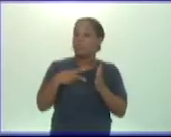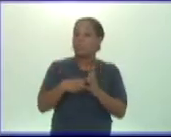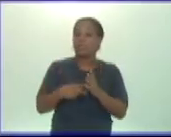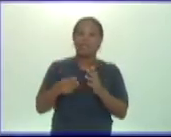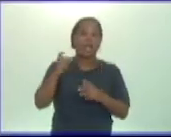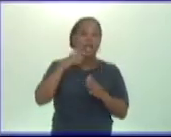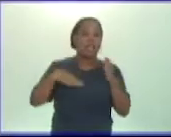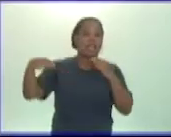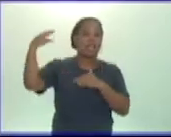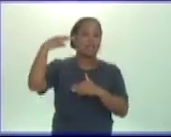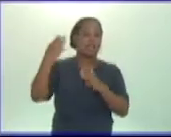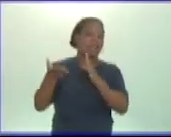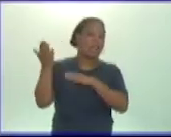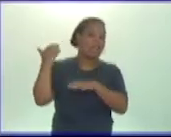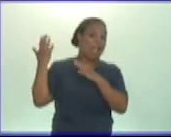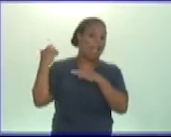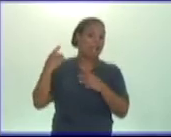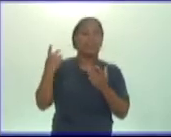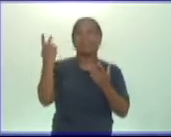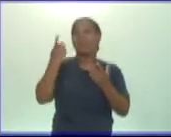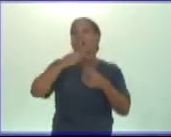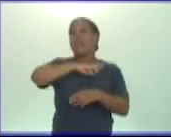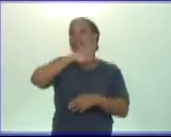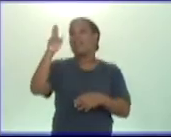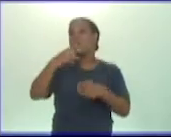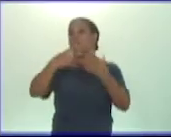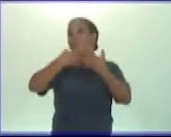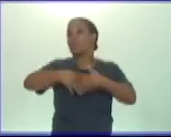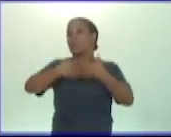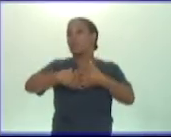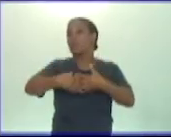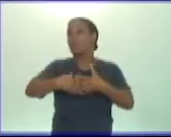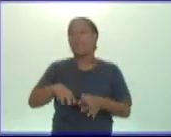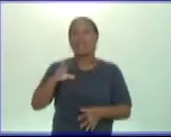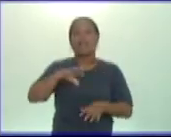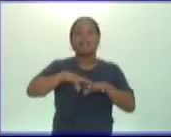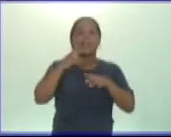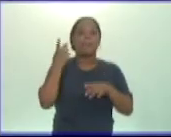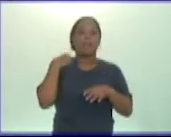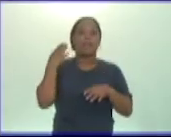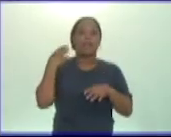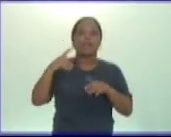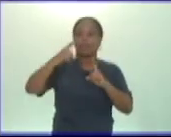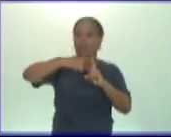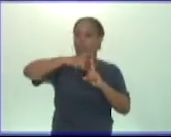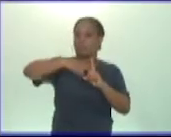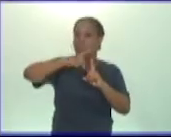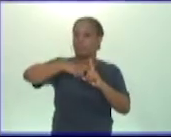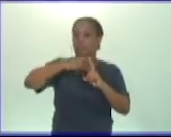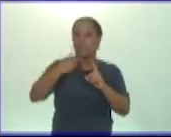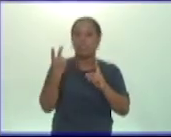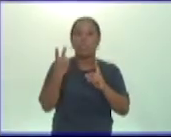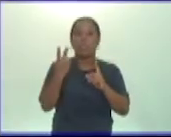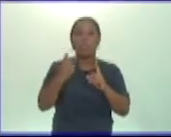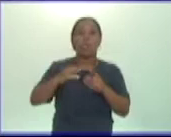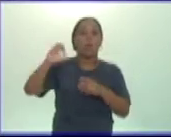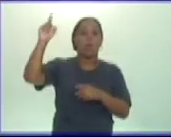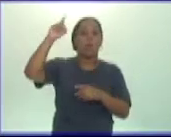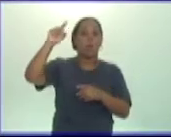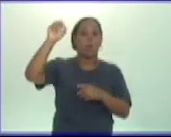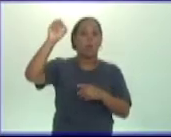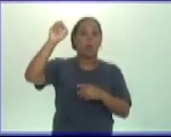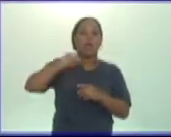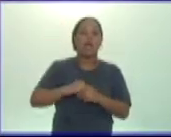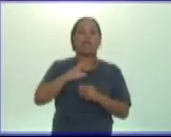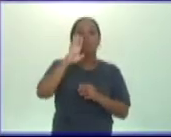antes de la revolución industrial, la temperatura global promedio podría aumentar entre 2 grados y